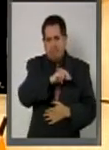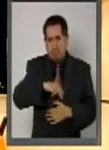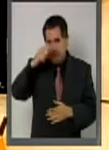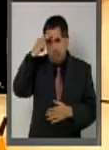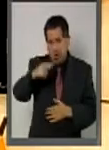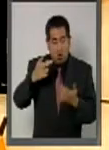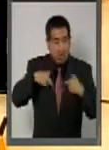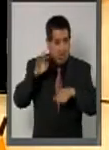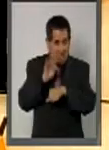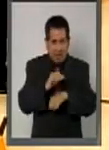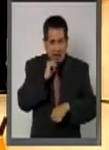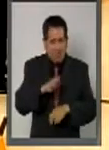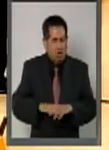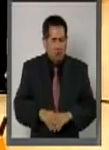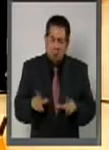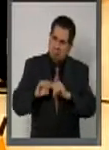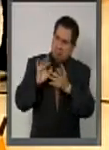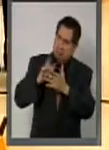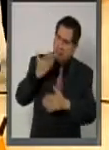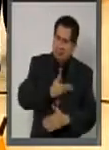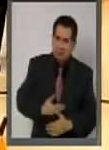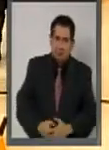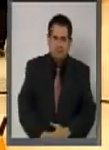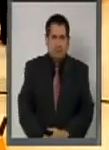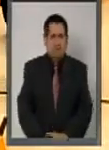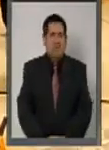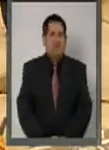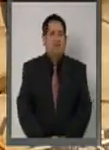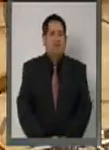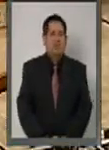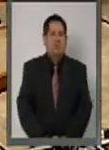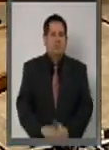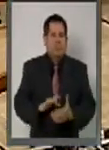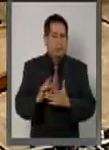no está representado. Muchas gracias, señor presidente. Gracias, señor Bartlett.